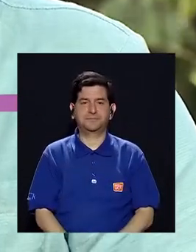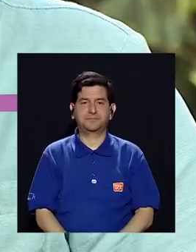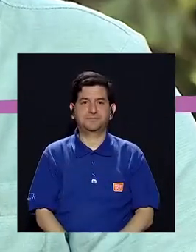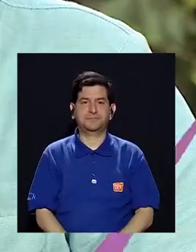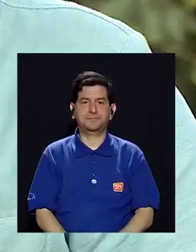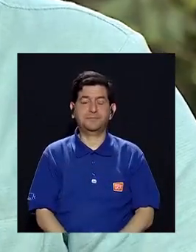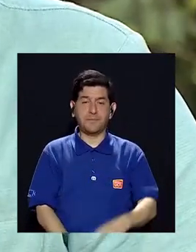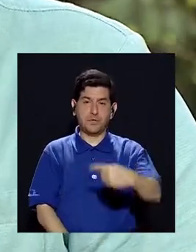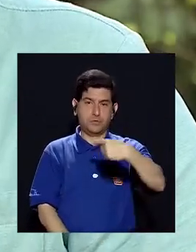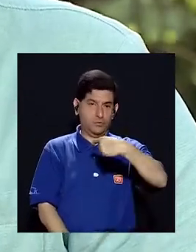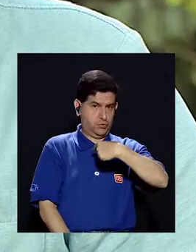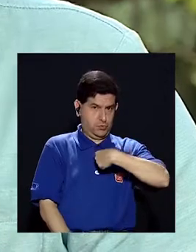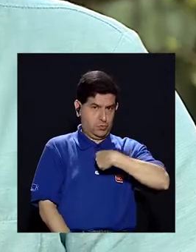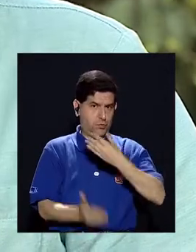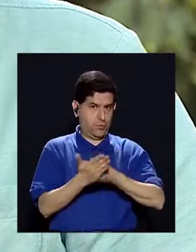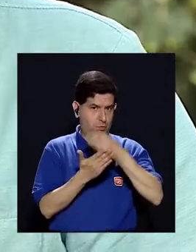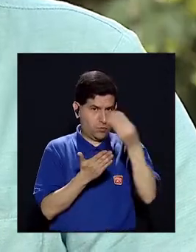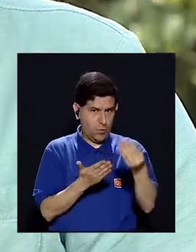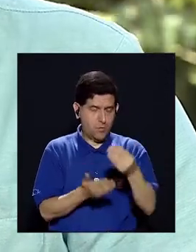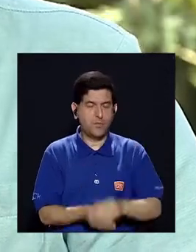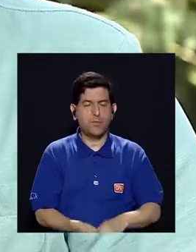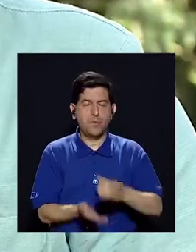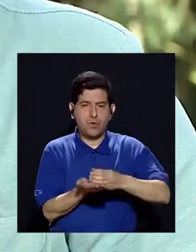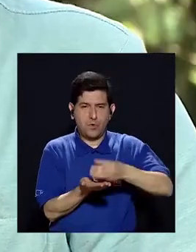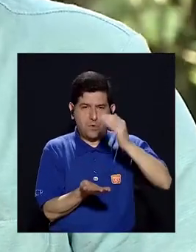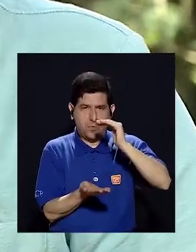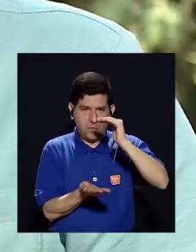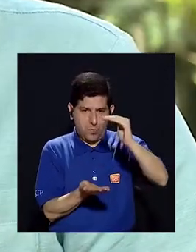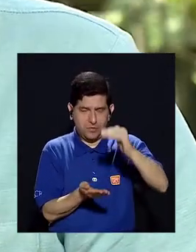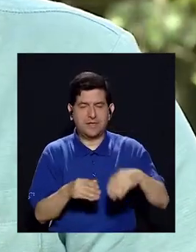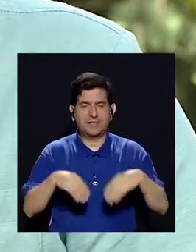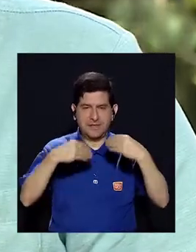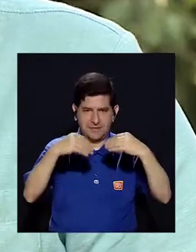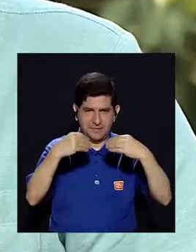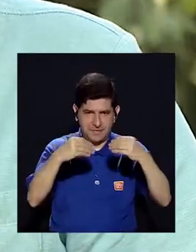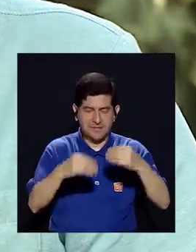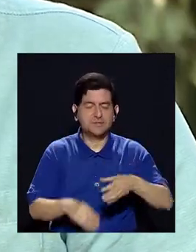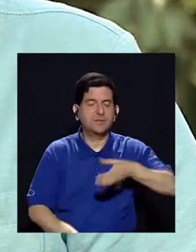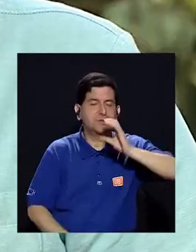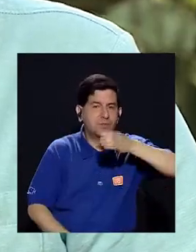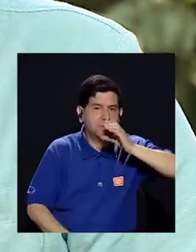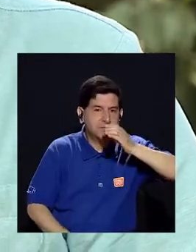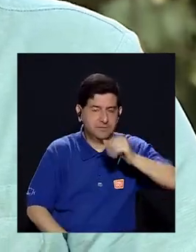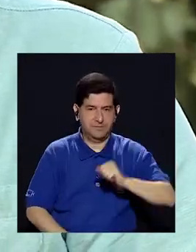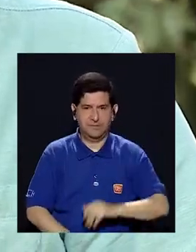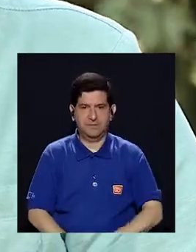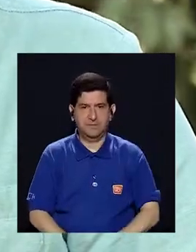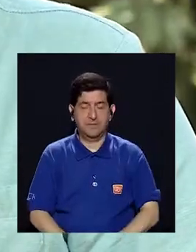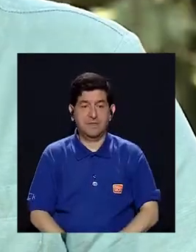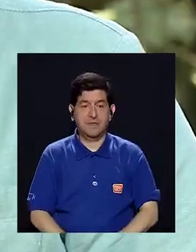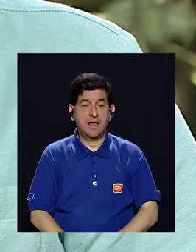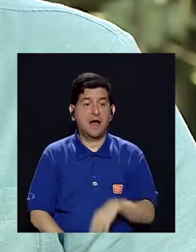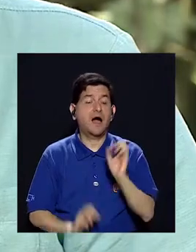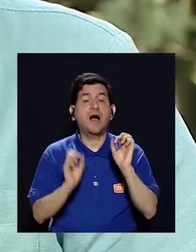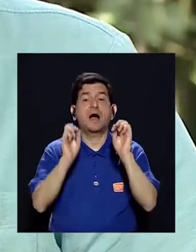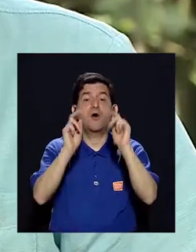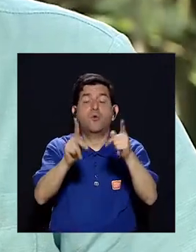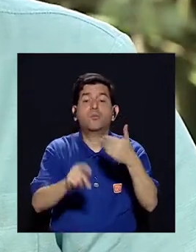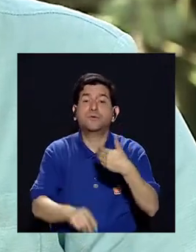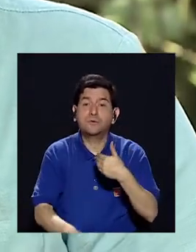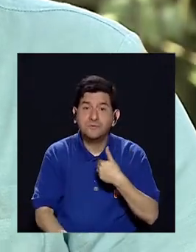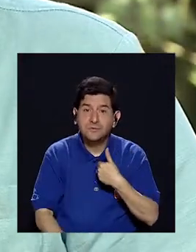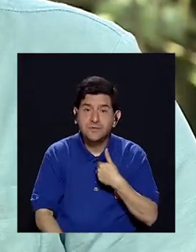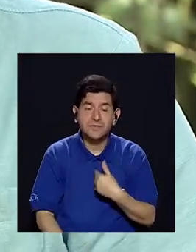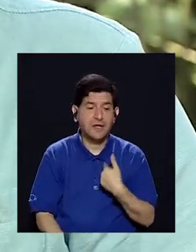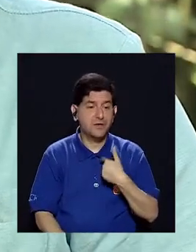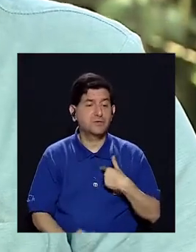manera que si yo voy a comprar un refresco que viene en una botella plástica, se me ofrezca la